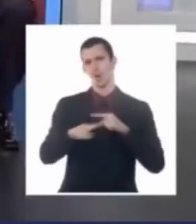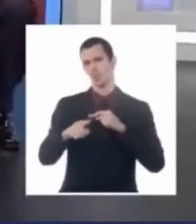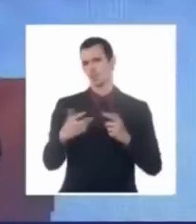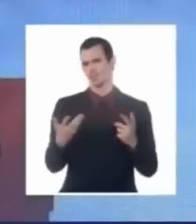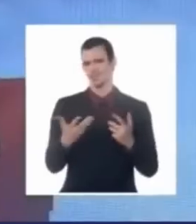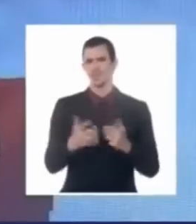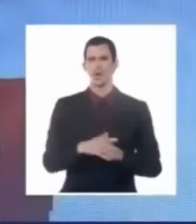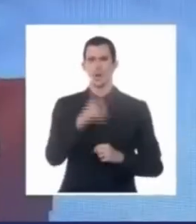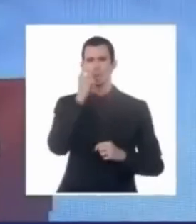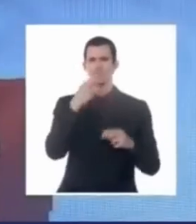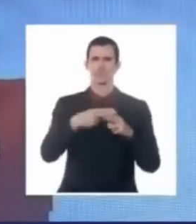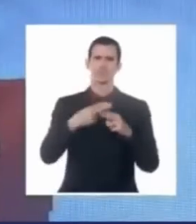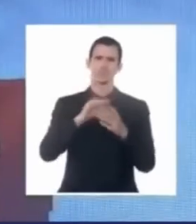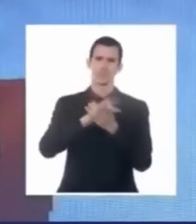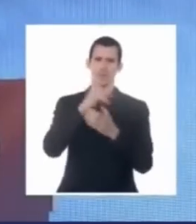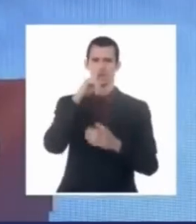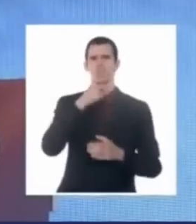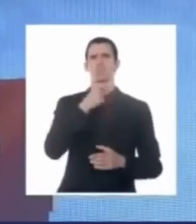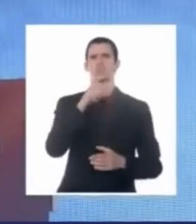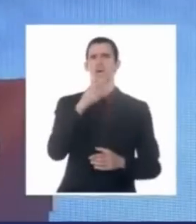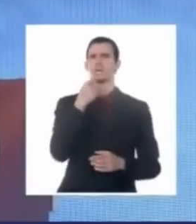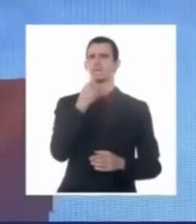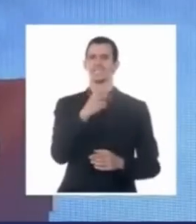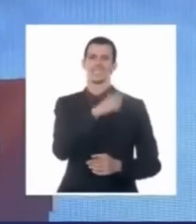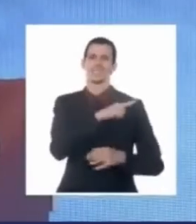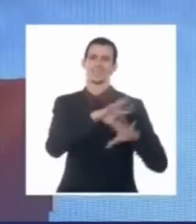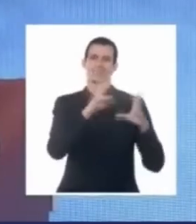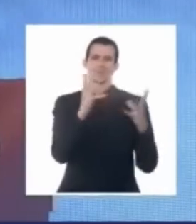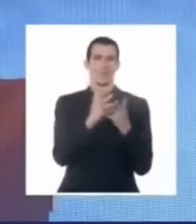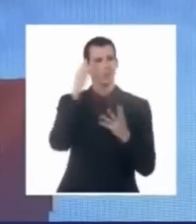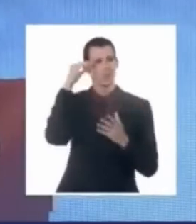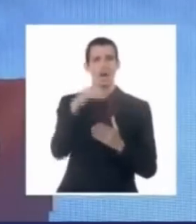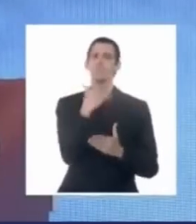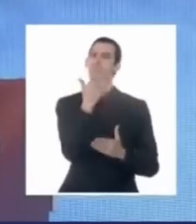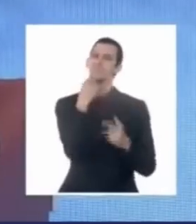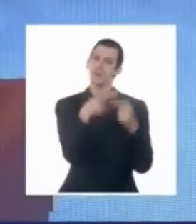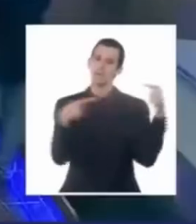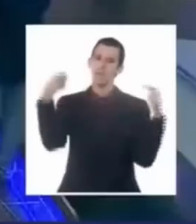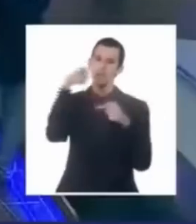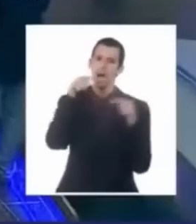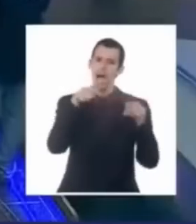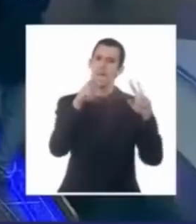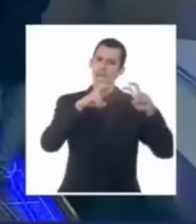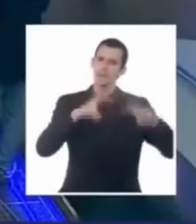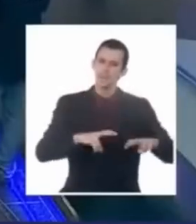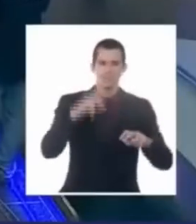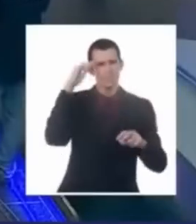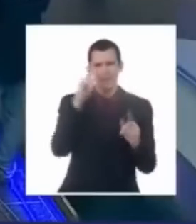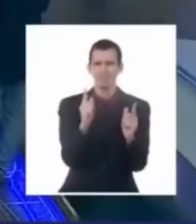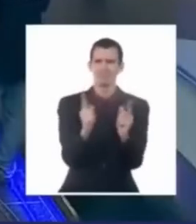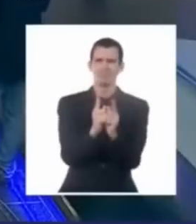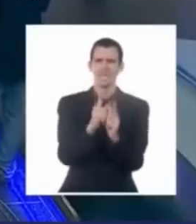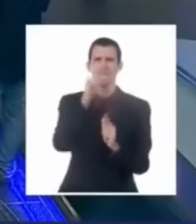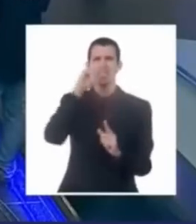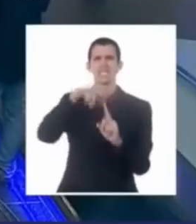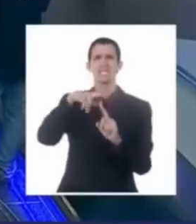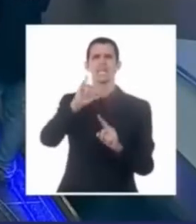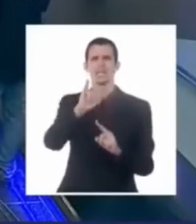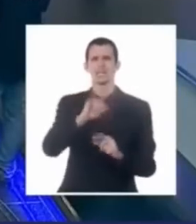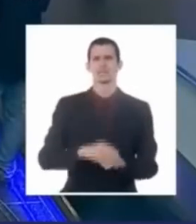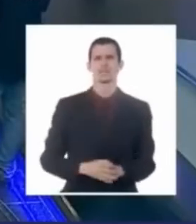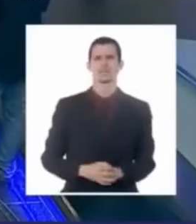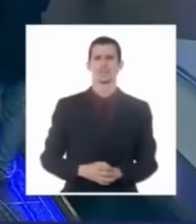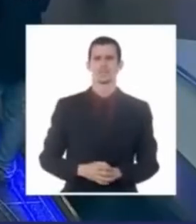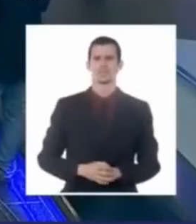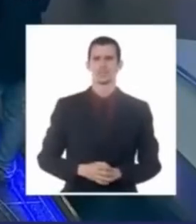Brito quien es el jefe del órgano de enfrentamiento de la dirección técnica de investigaciones o el dti también Coronel Manuel un placer que esté en